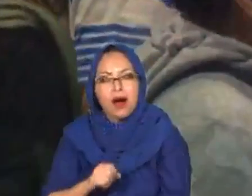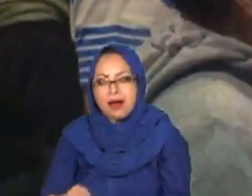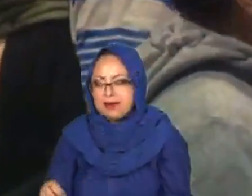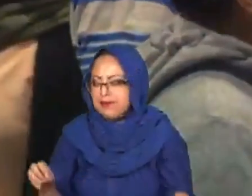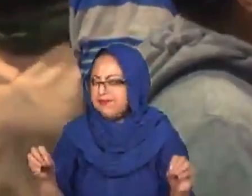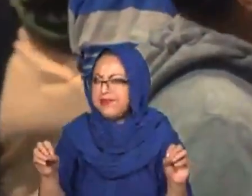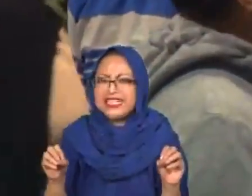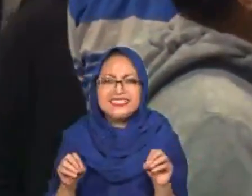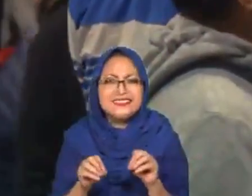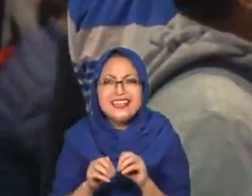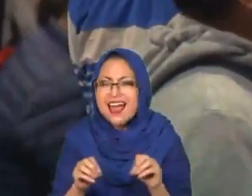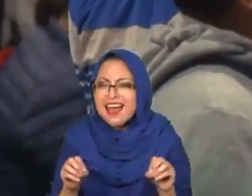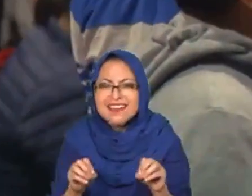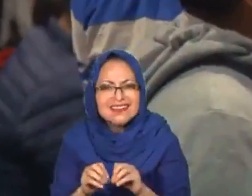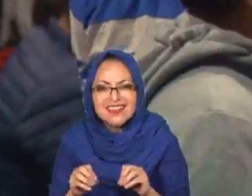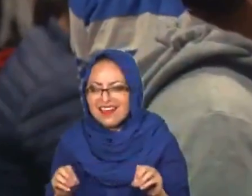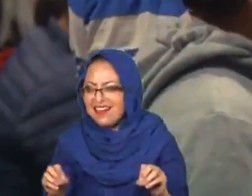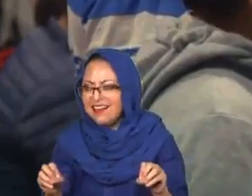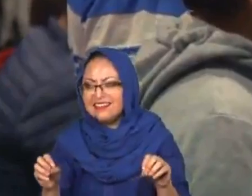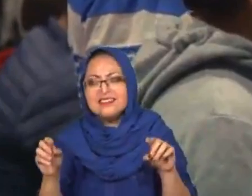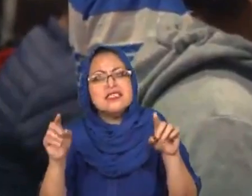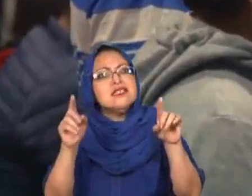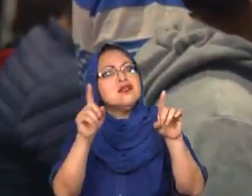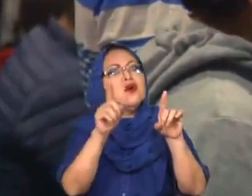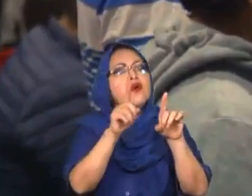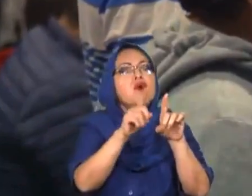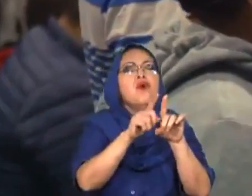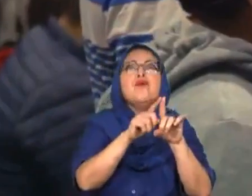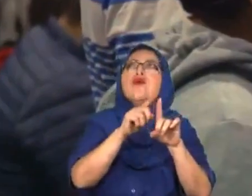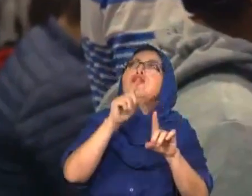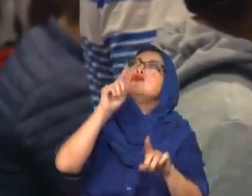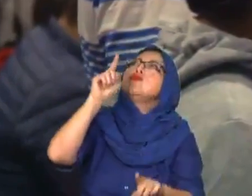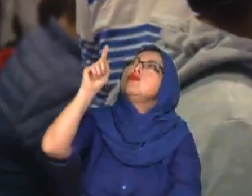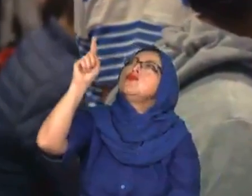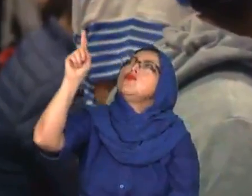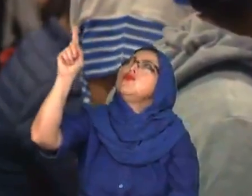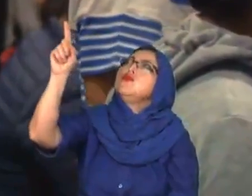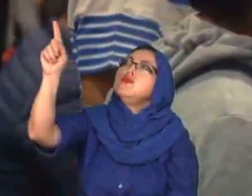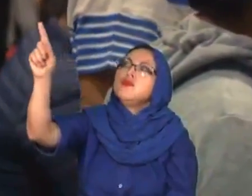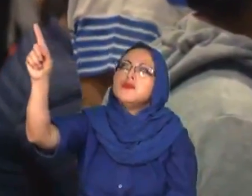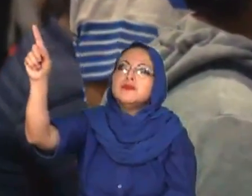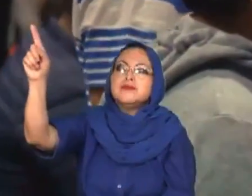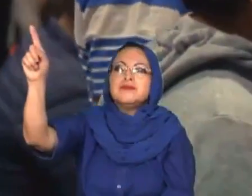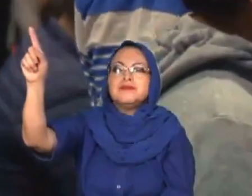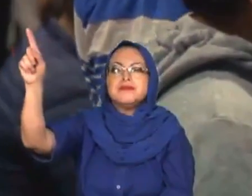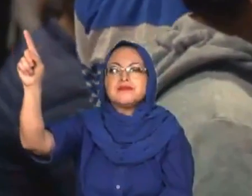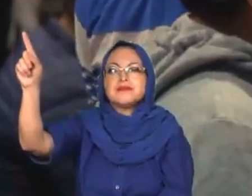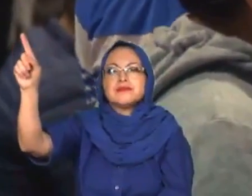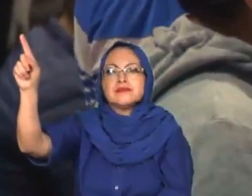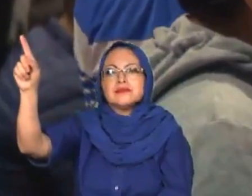No hay nadie como tú.